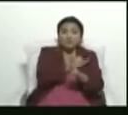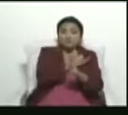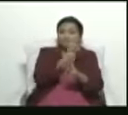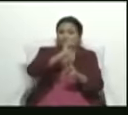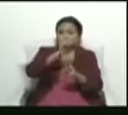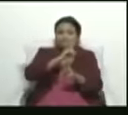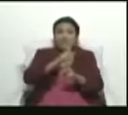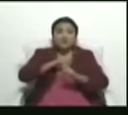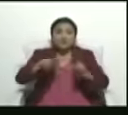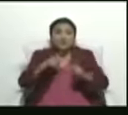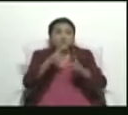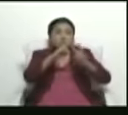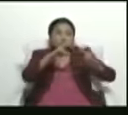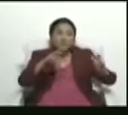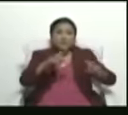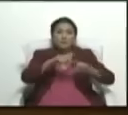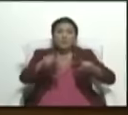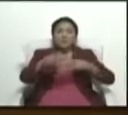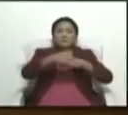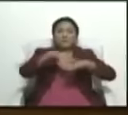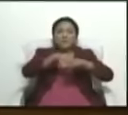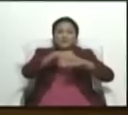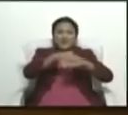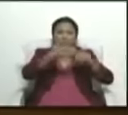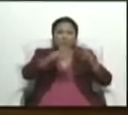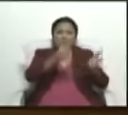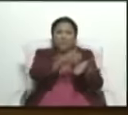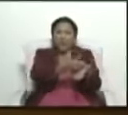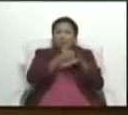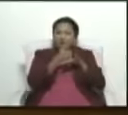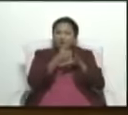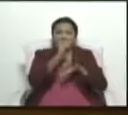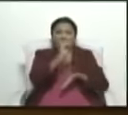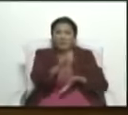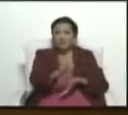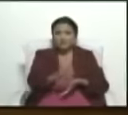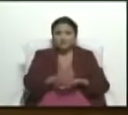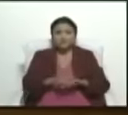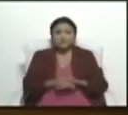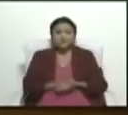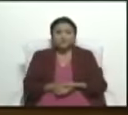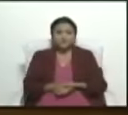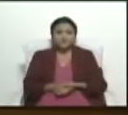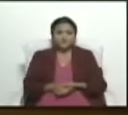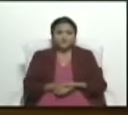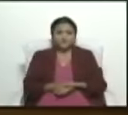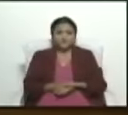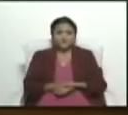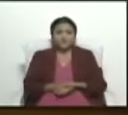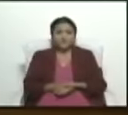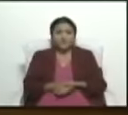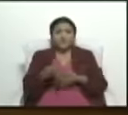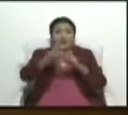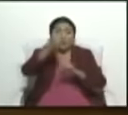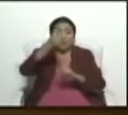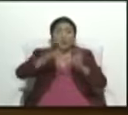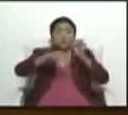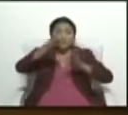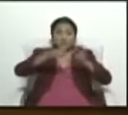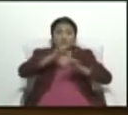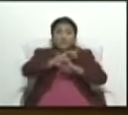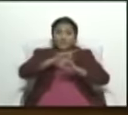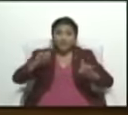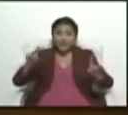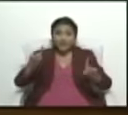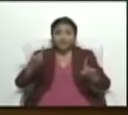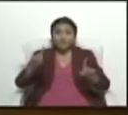el apoyo del Ministerio Público de la época ni del órgano auxiliar para hacer justicia. Sin embargo,